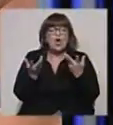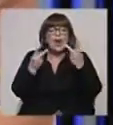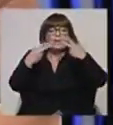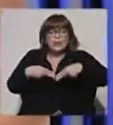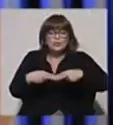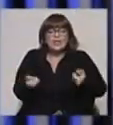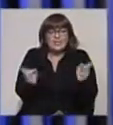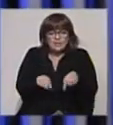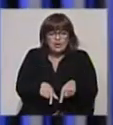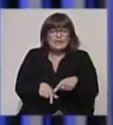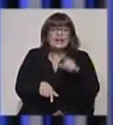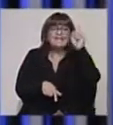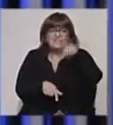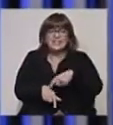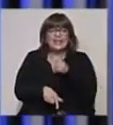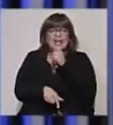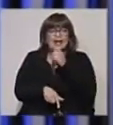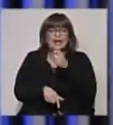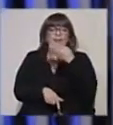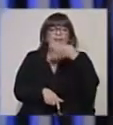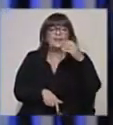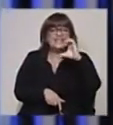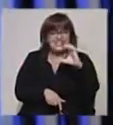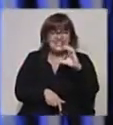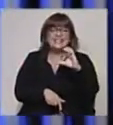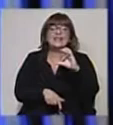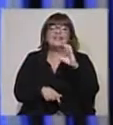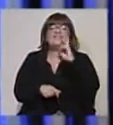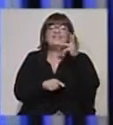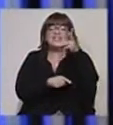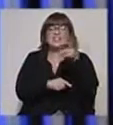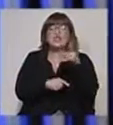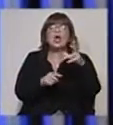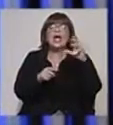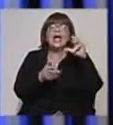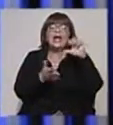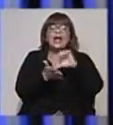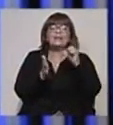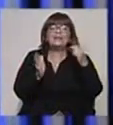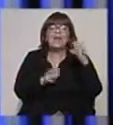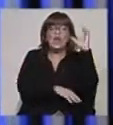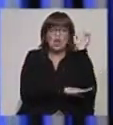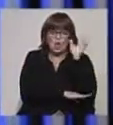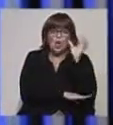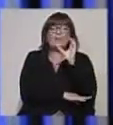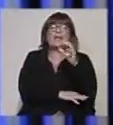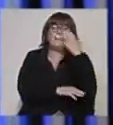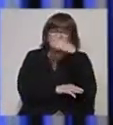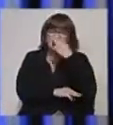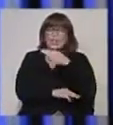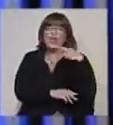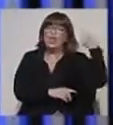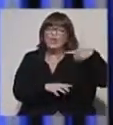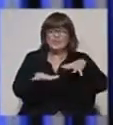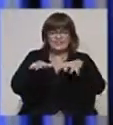vuelta hablamos con este corresponsal de la BBC por el mundo. Estuvo en Caracas, en México, vive en Londres. Está Juan Poli acá con nosotros y conversa